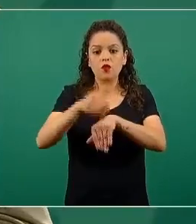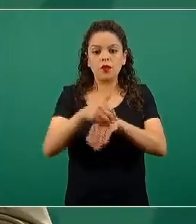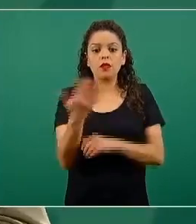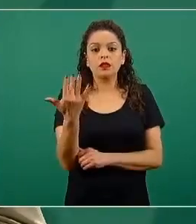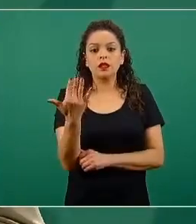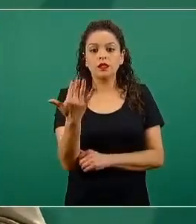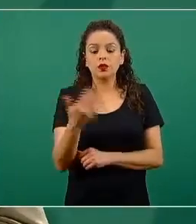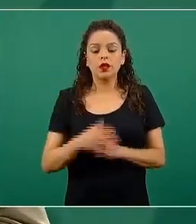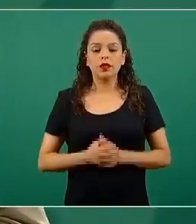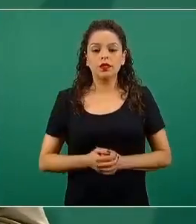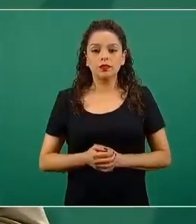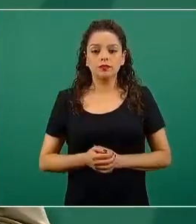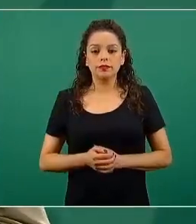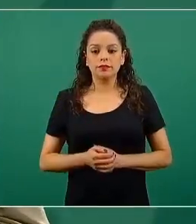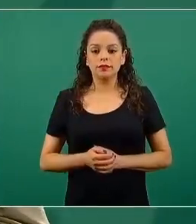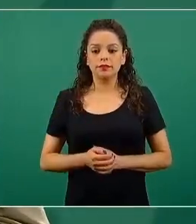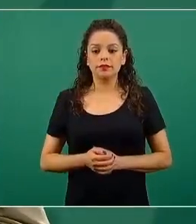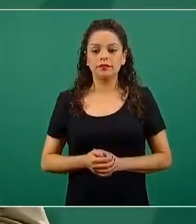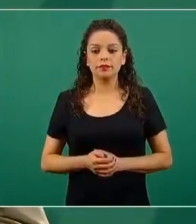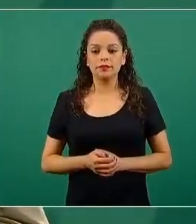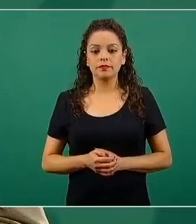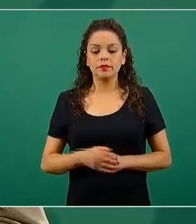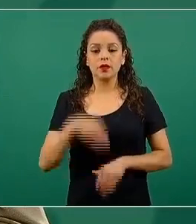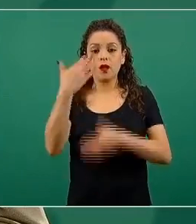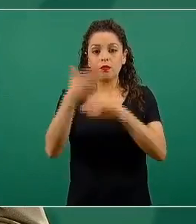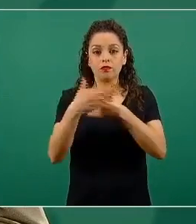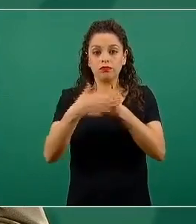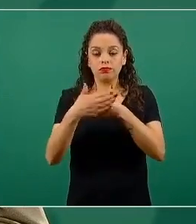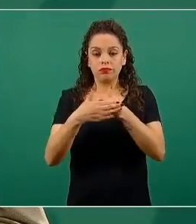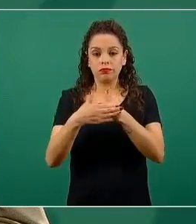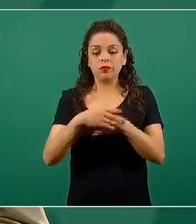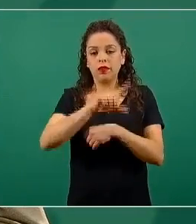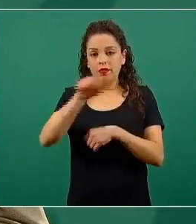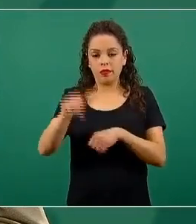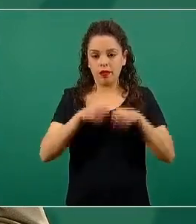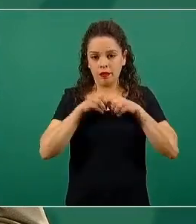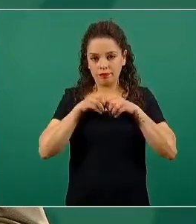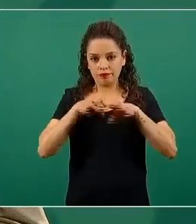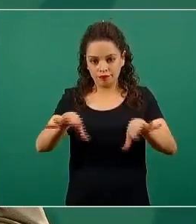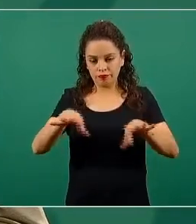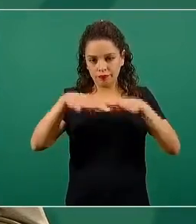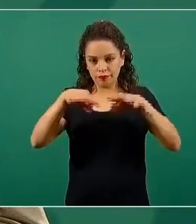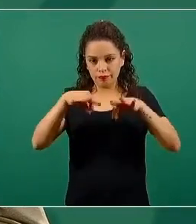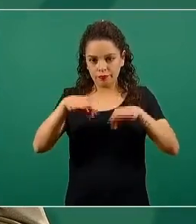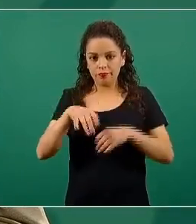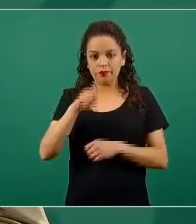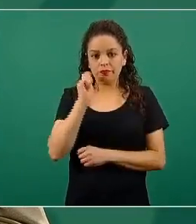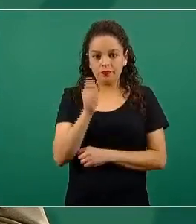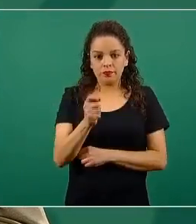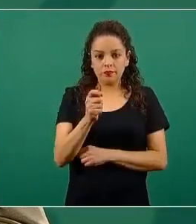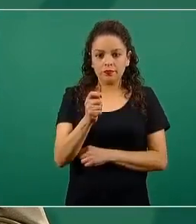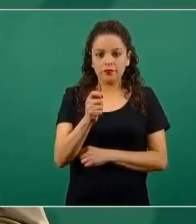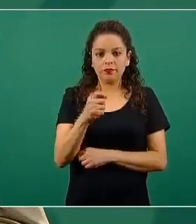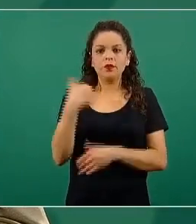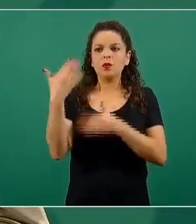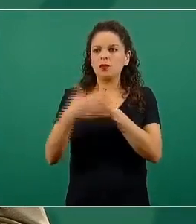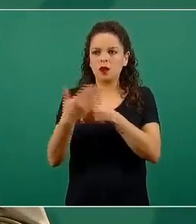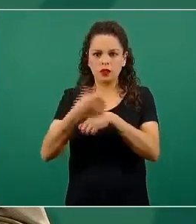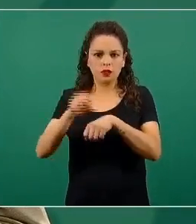y estamos ya viendo el próximo boletín que se publicará a finales posiblemente la próxima